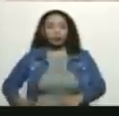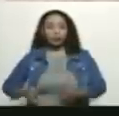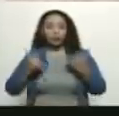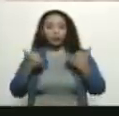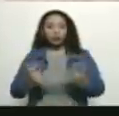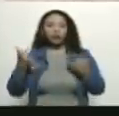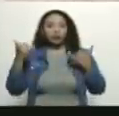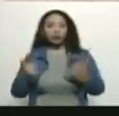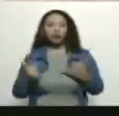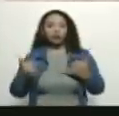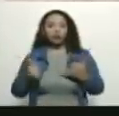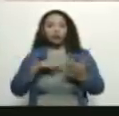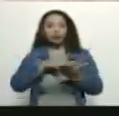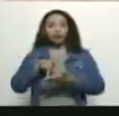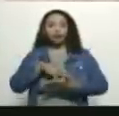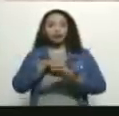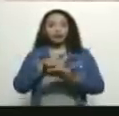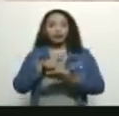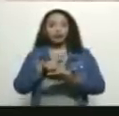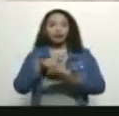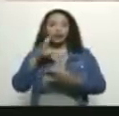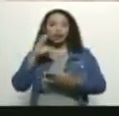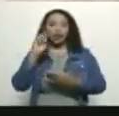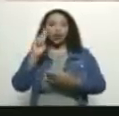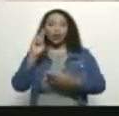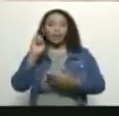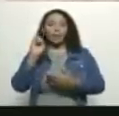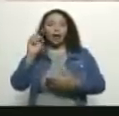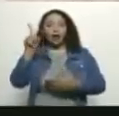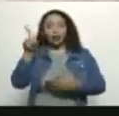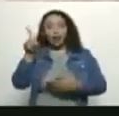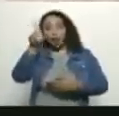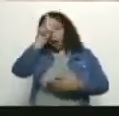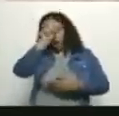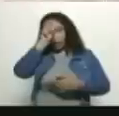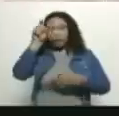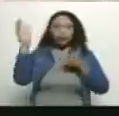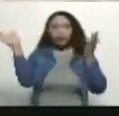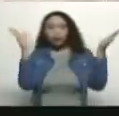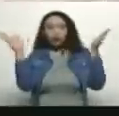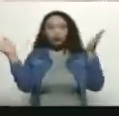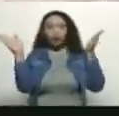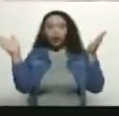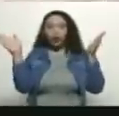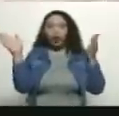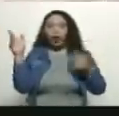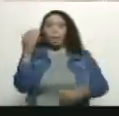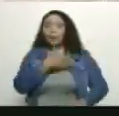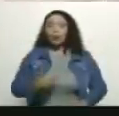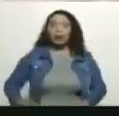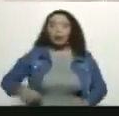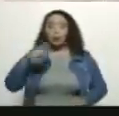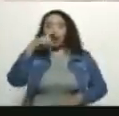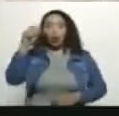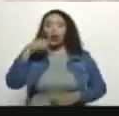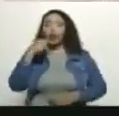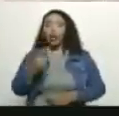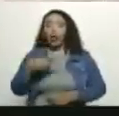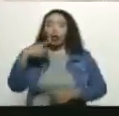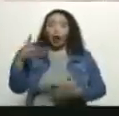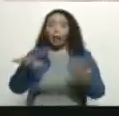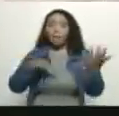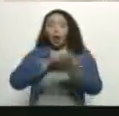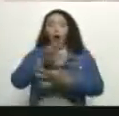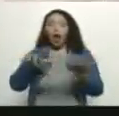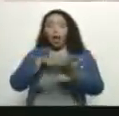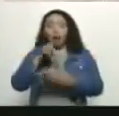recientemente, en nuestra participación en la COP27 en Egipto, el presidente Nicolás Maduro Moros afirmó que la crisis climática es una situación